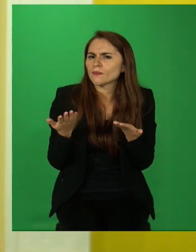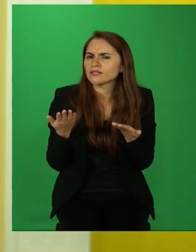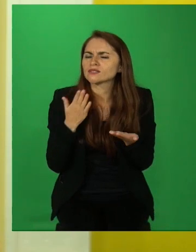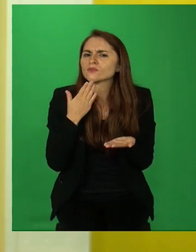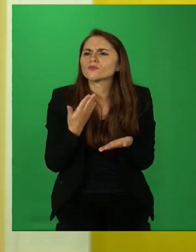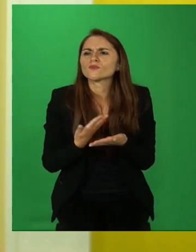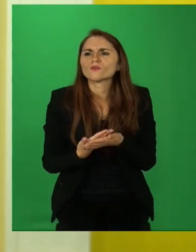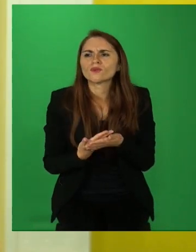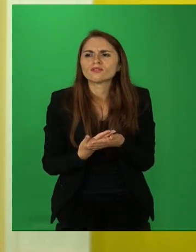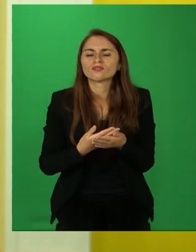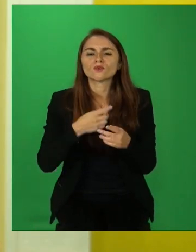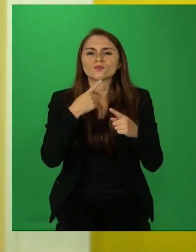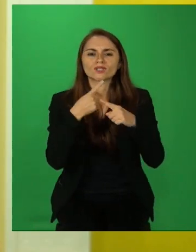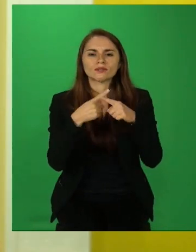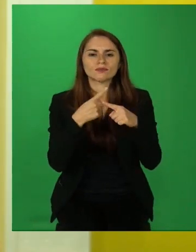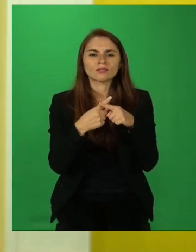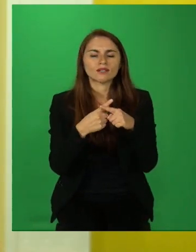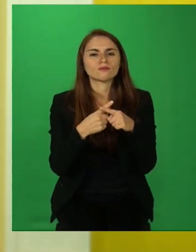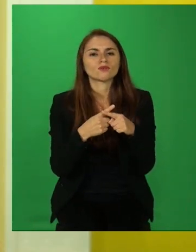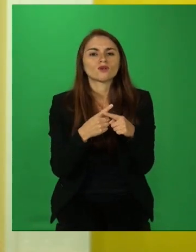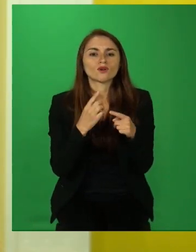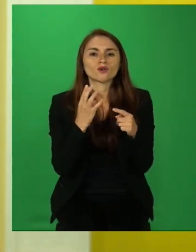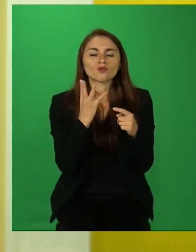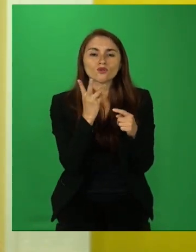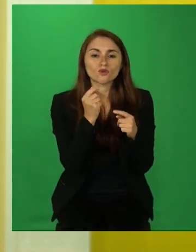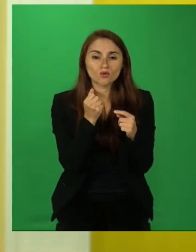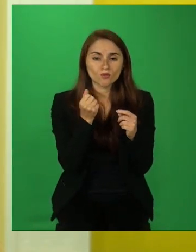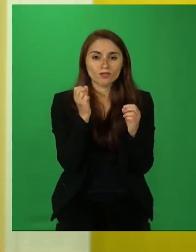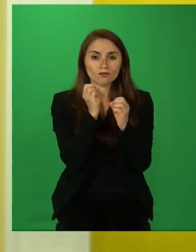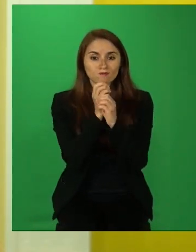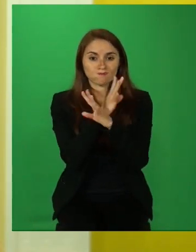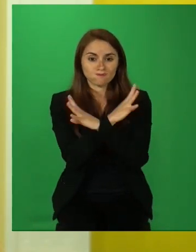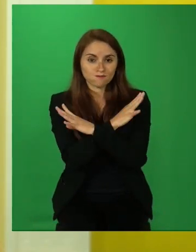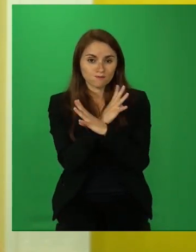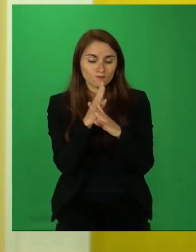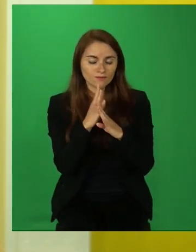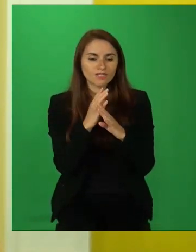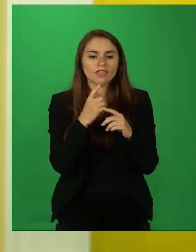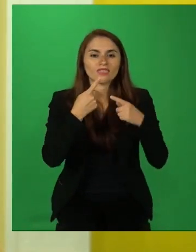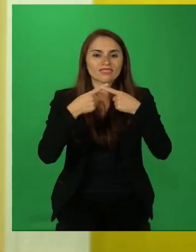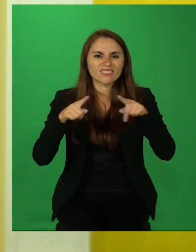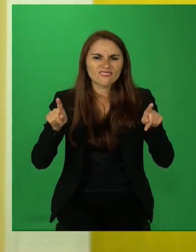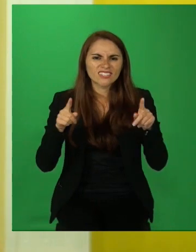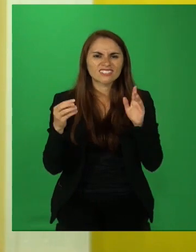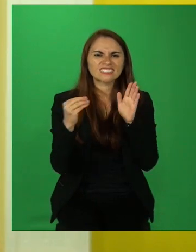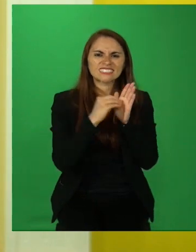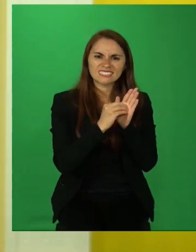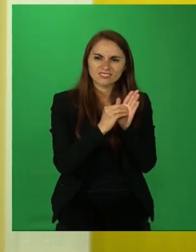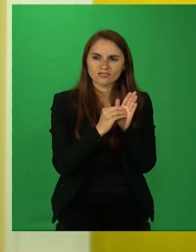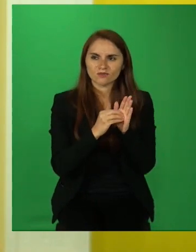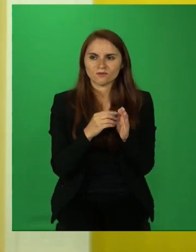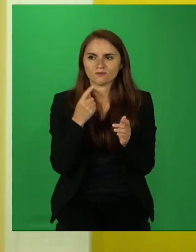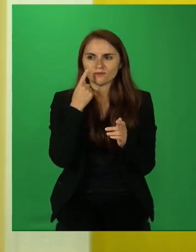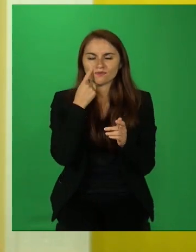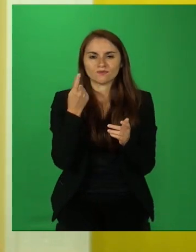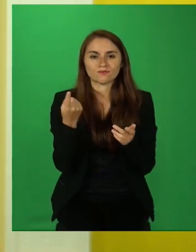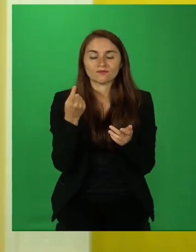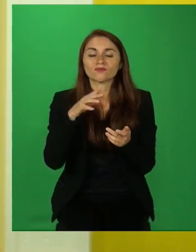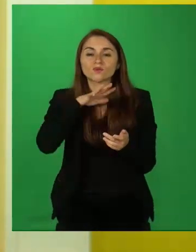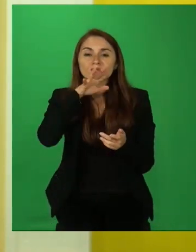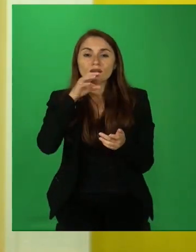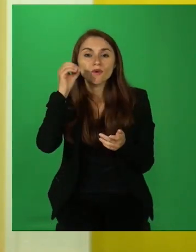cuando multiplicamos números enteros con distintos signos cuál era la ficha que nosotros usábamos